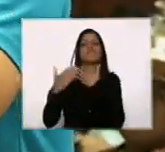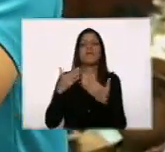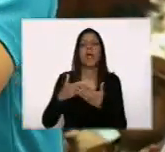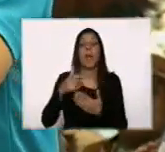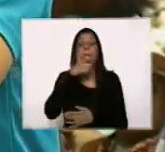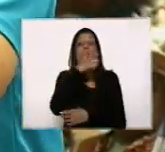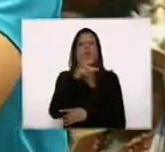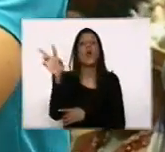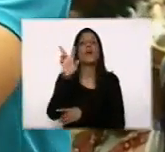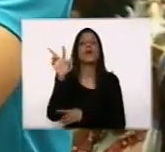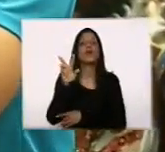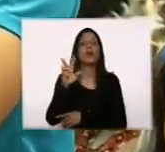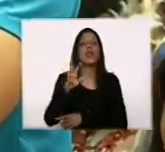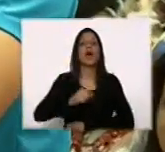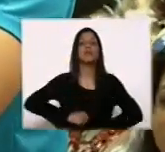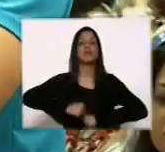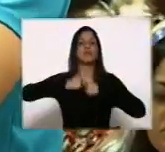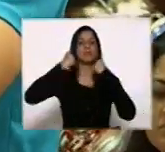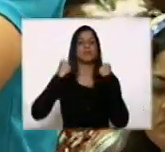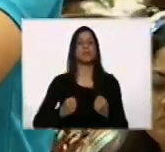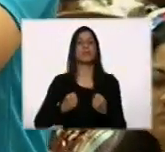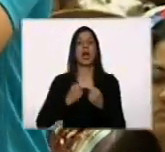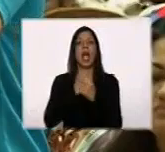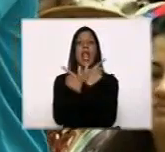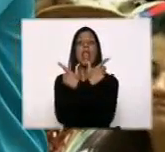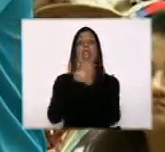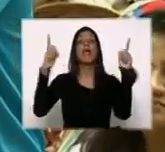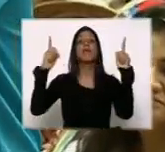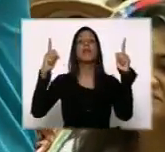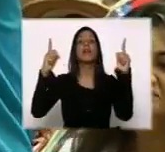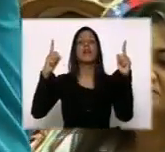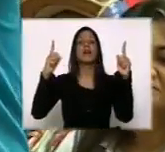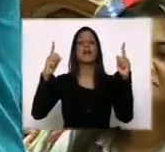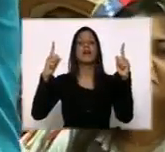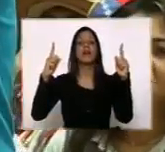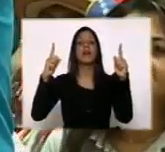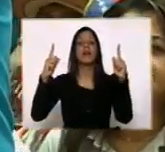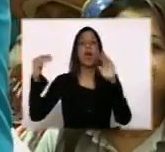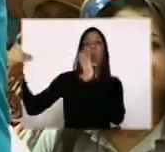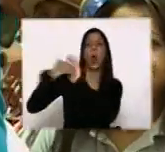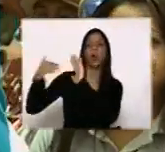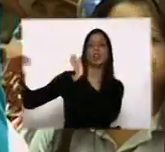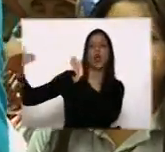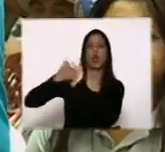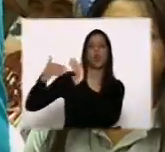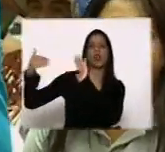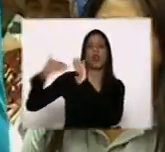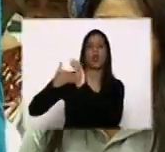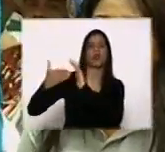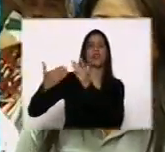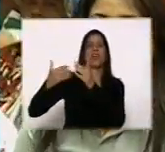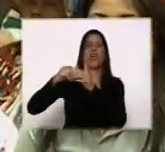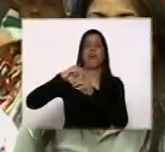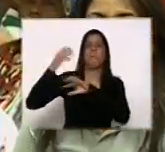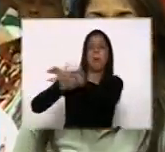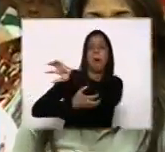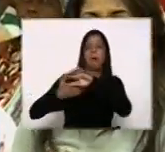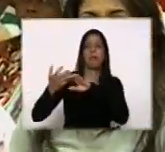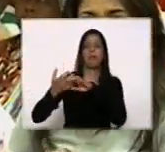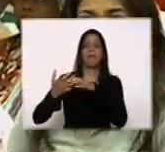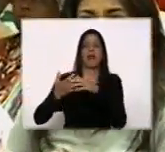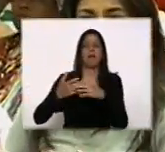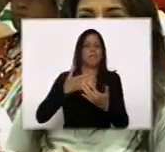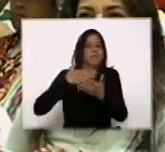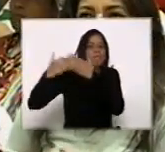estamos resueltos a ser libres. Y pase lo que pase, y en cualquier circunstancia, con el amor